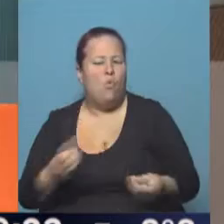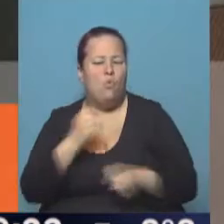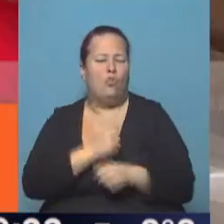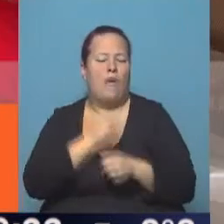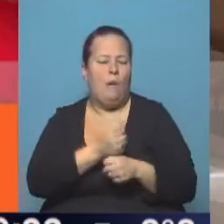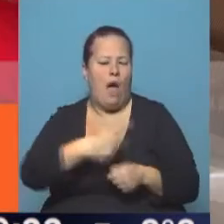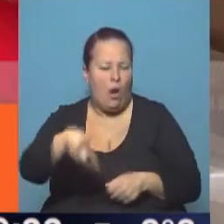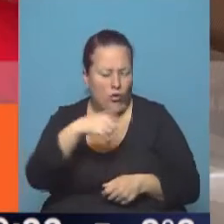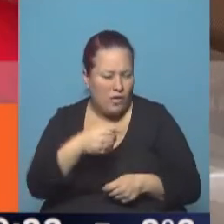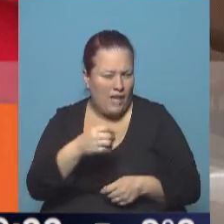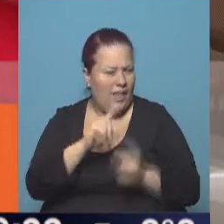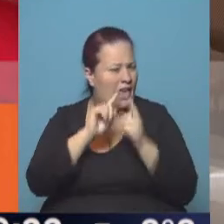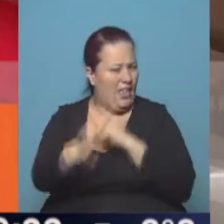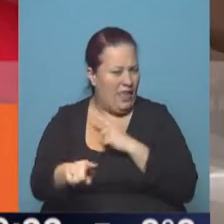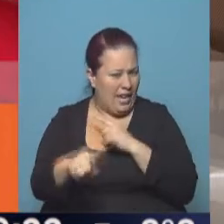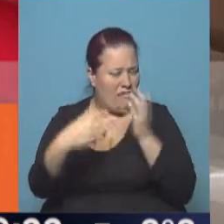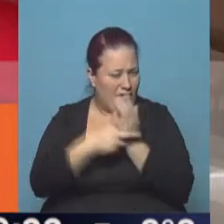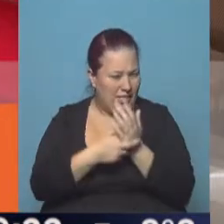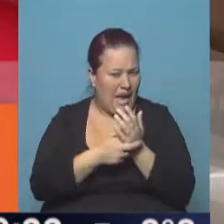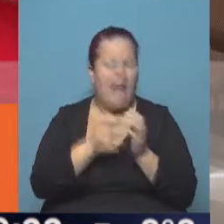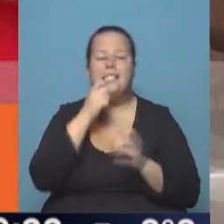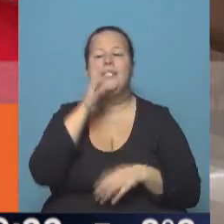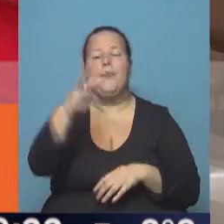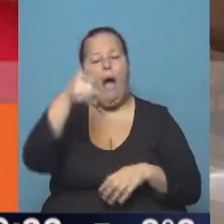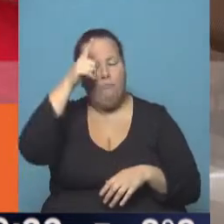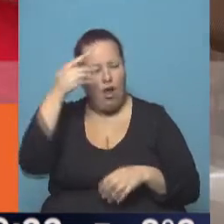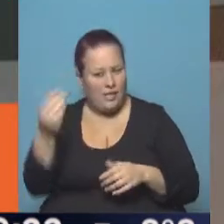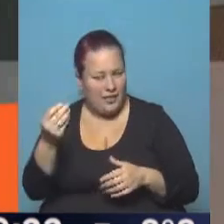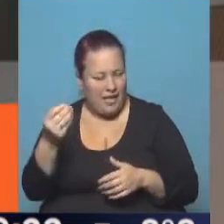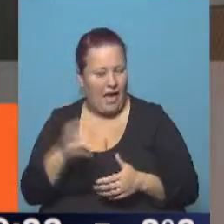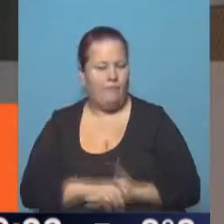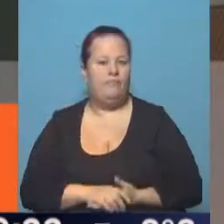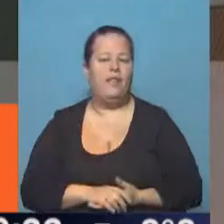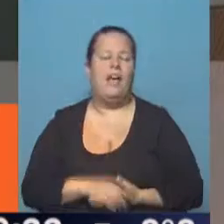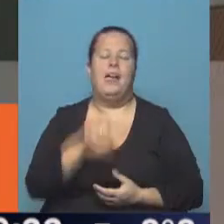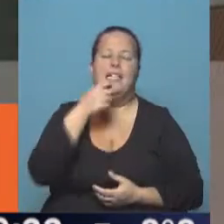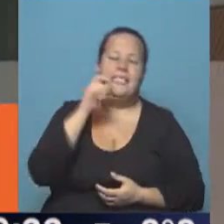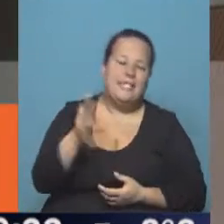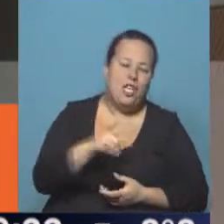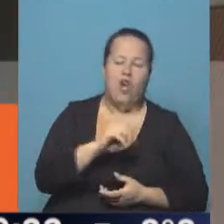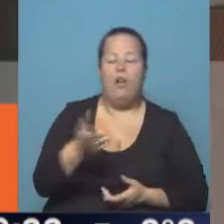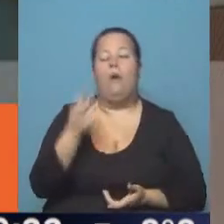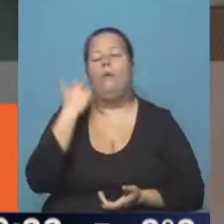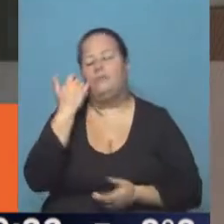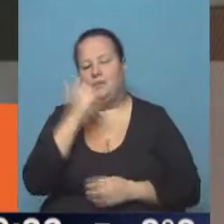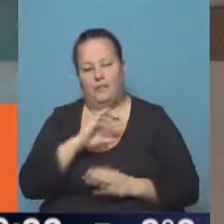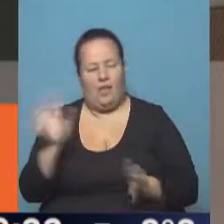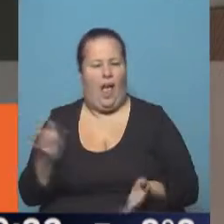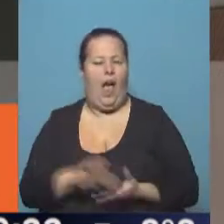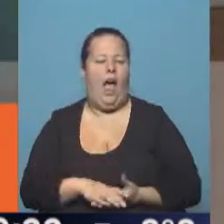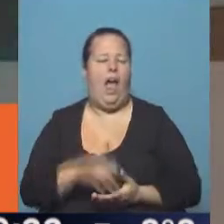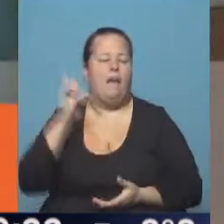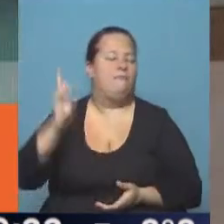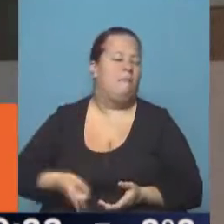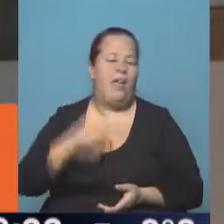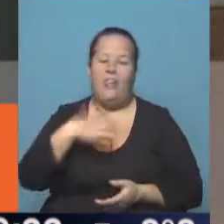trabajan ustedes? ¿Va directamente a la fiscalía? Si una va a la policía, reciban o no, cuando ya hay, por supuesto, mandato